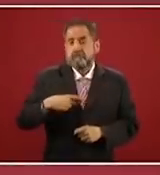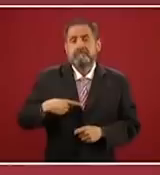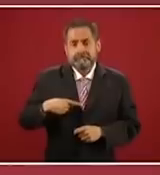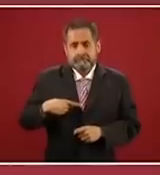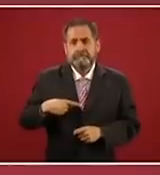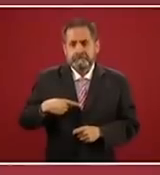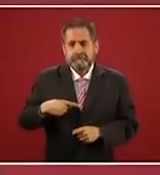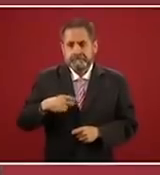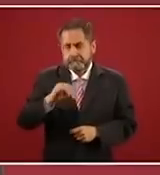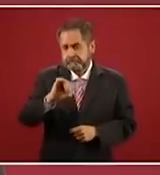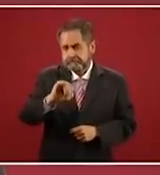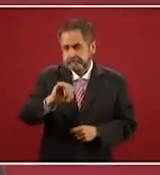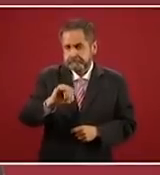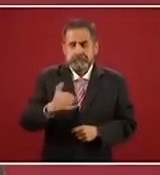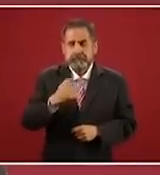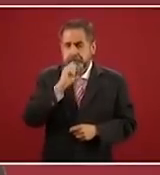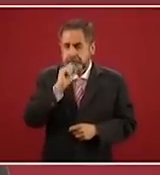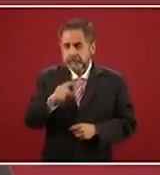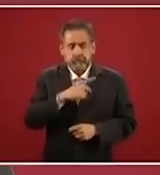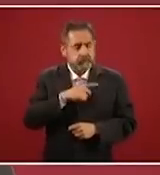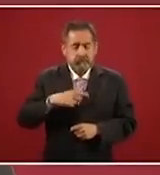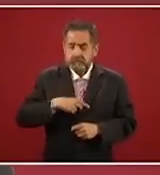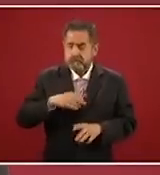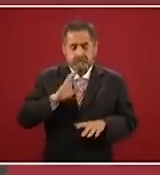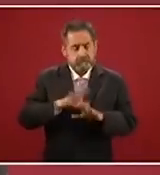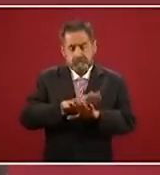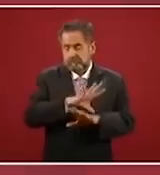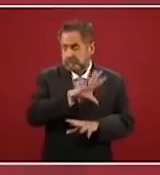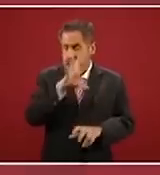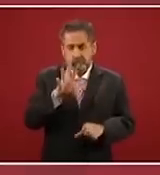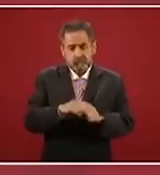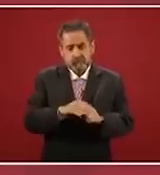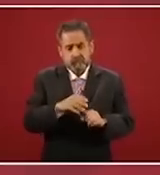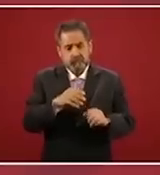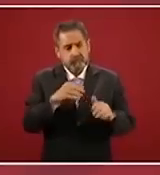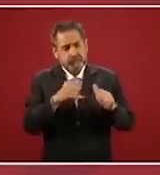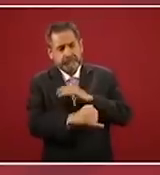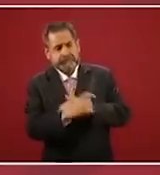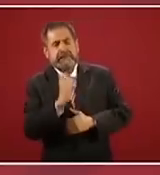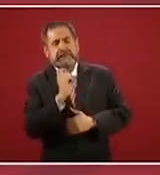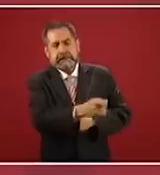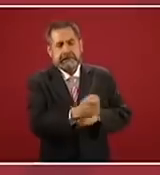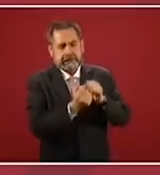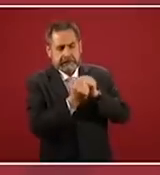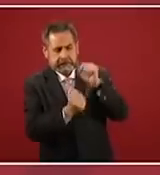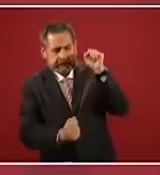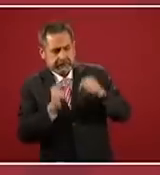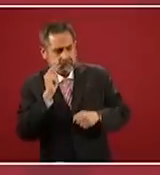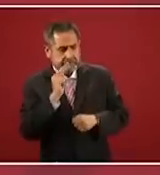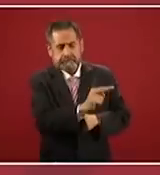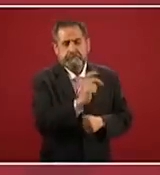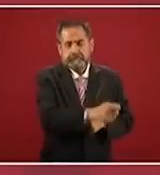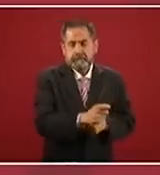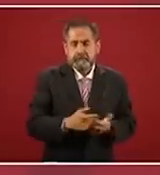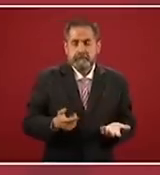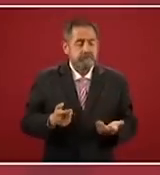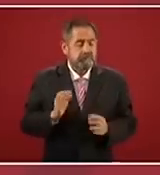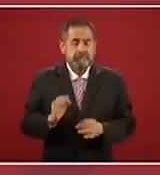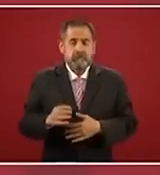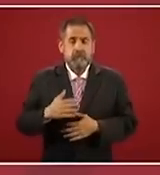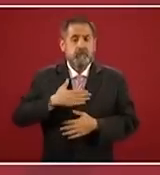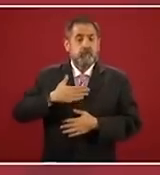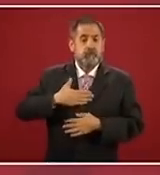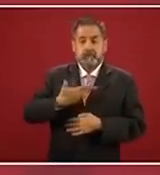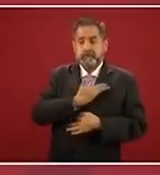deben de ir al fondo. Nosotros no podríamos en el